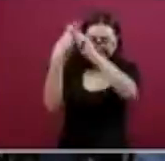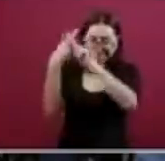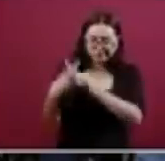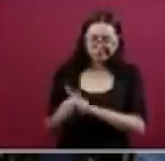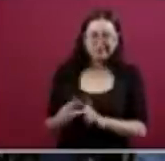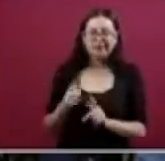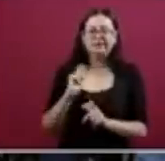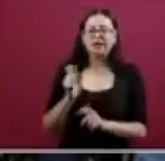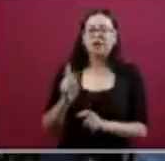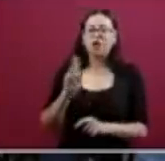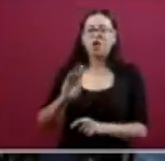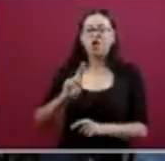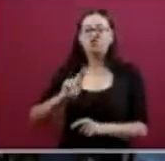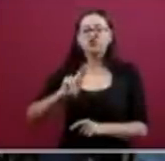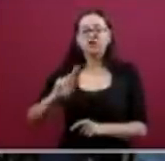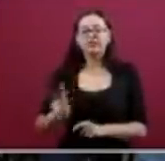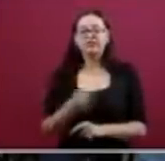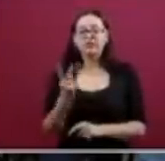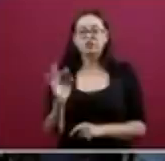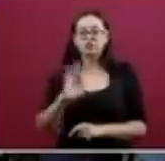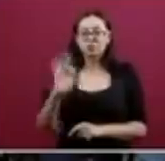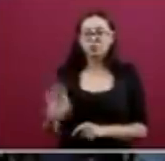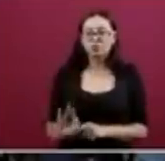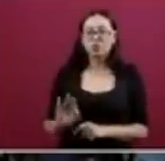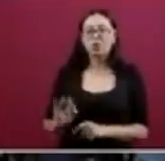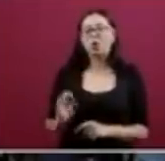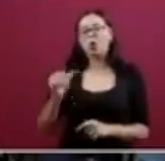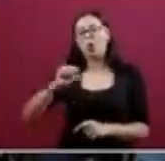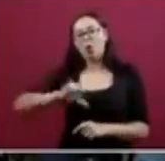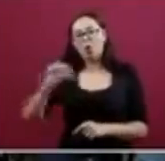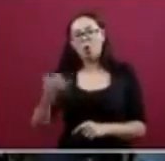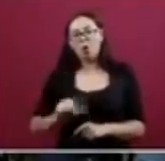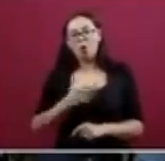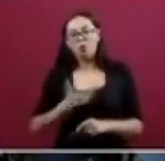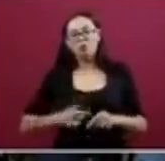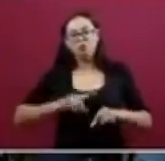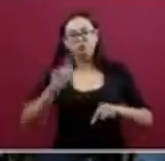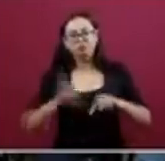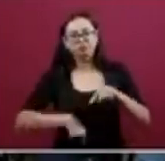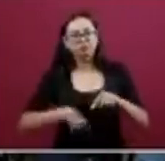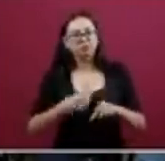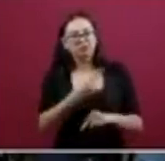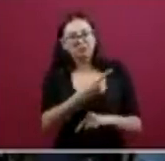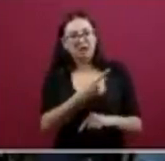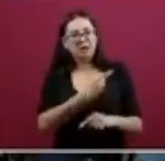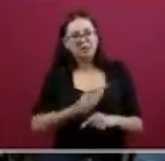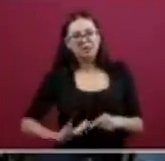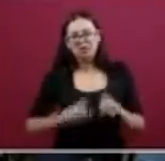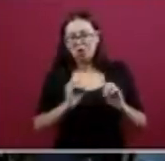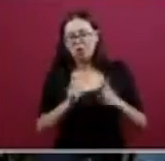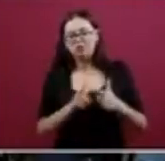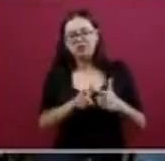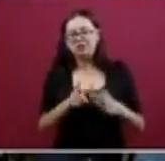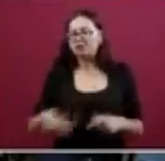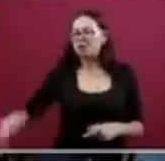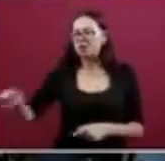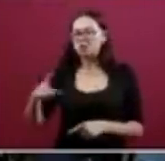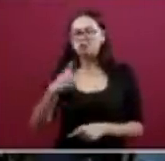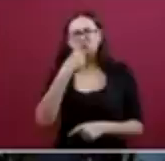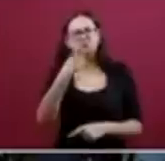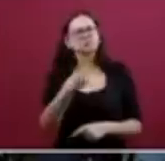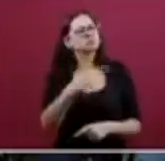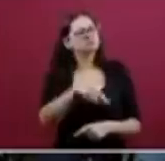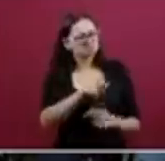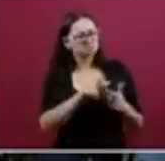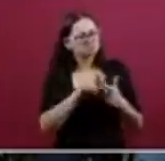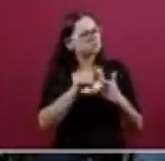de los encuestados dicen que si hubiera hoy una revocación de mandato dirían que sí, que usted continuara. ¿Esta es una reforma que usted